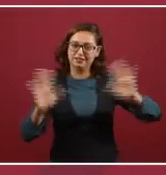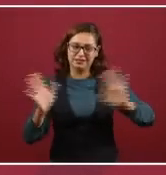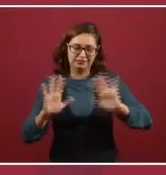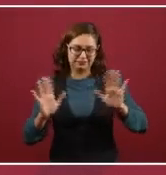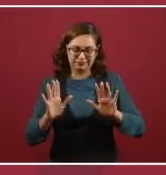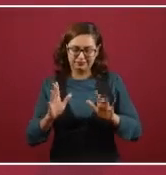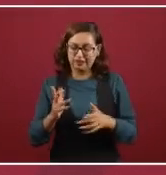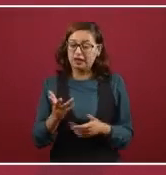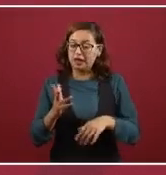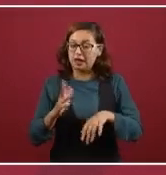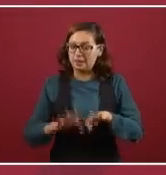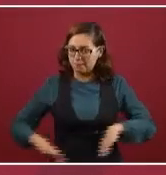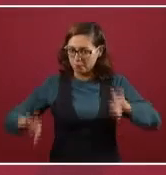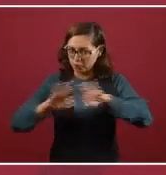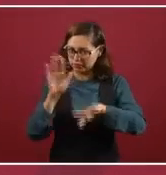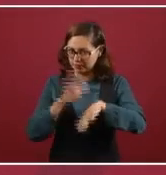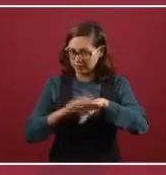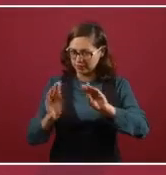continúan. Esto es